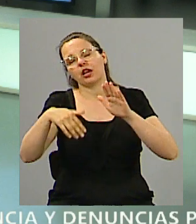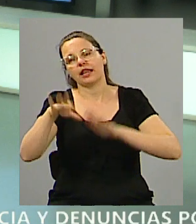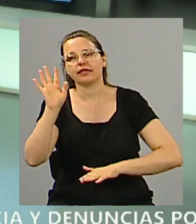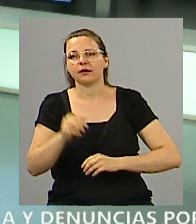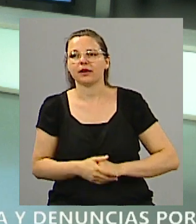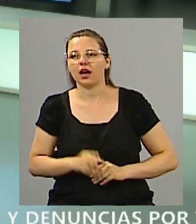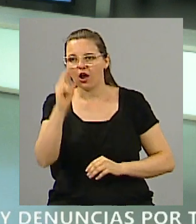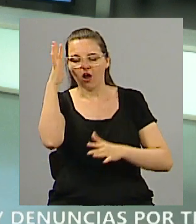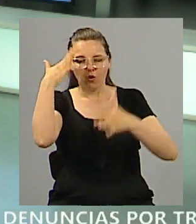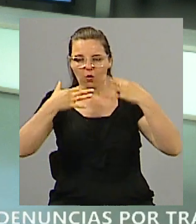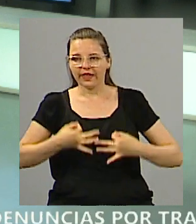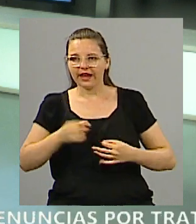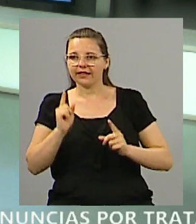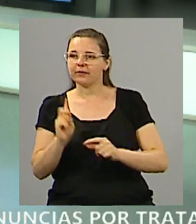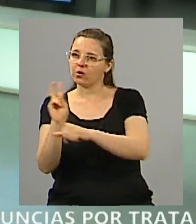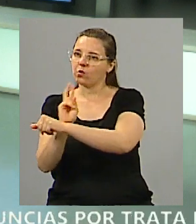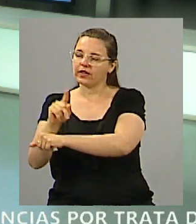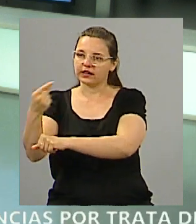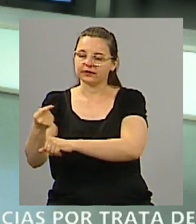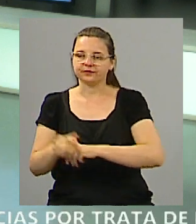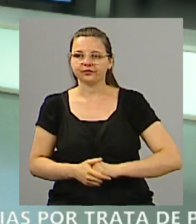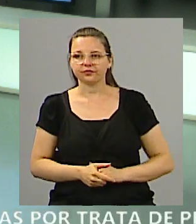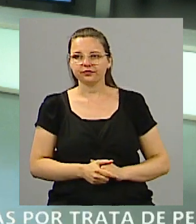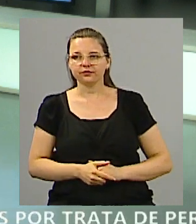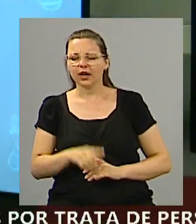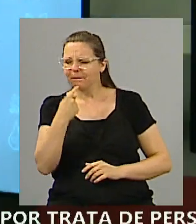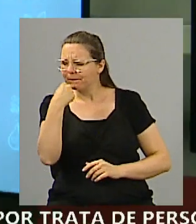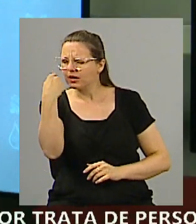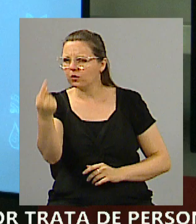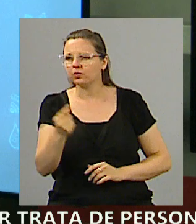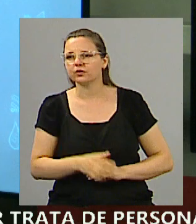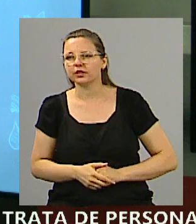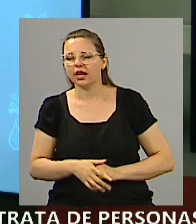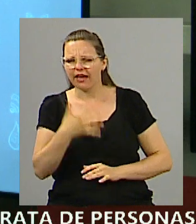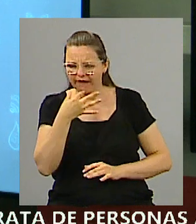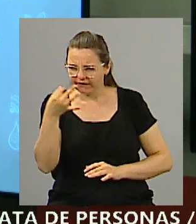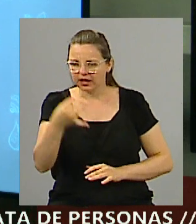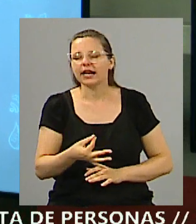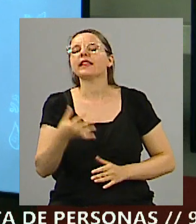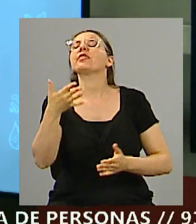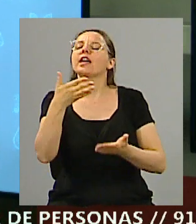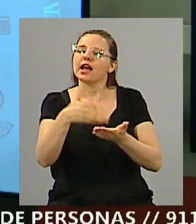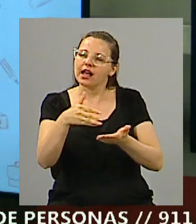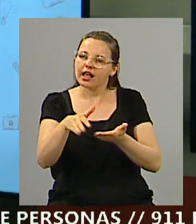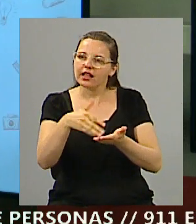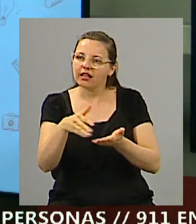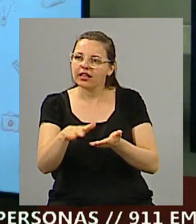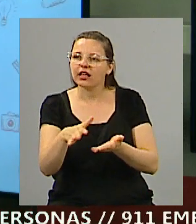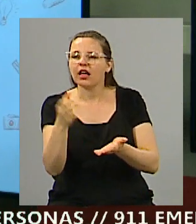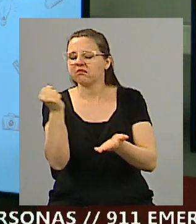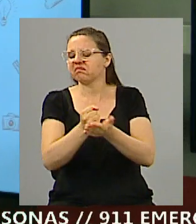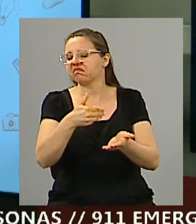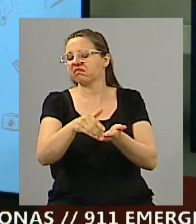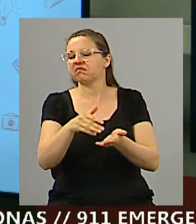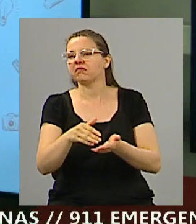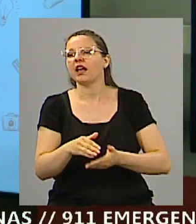al otro. También te quería preguntar un poco cómo es eso de, ¿es real que hay discriminación? Ayer cuando hablábamos de que íbamos a encarar el tema,